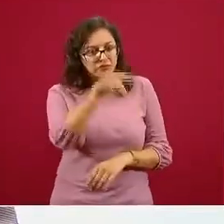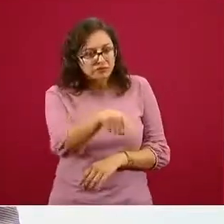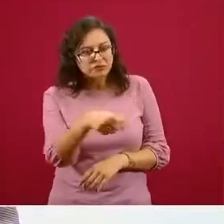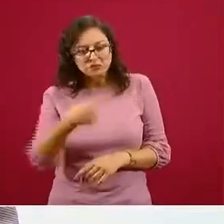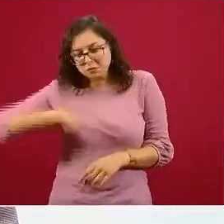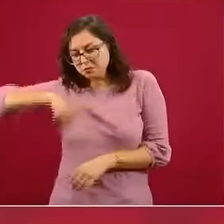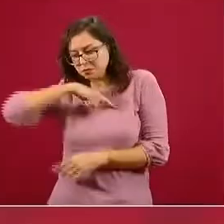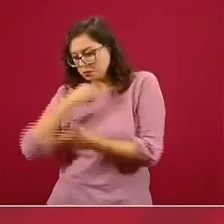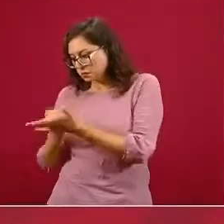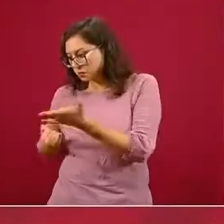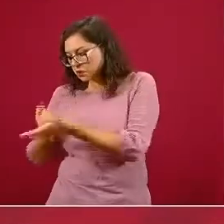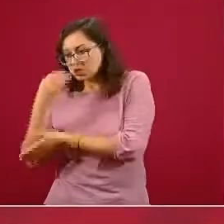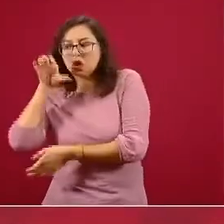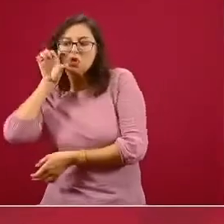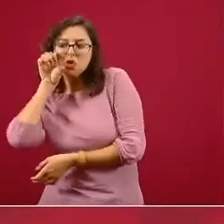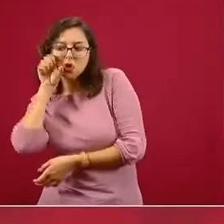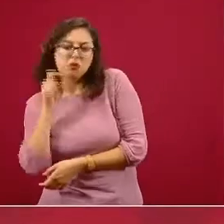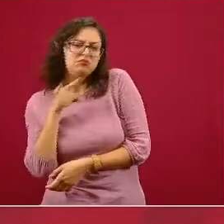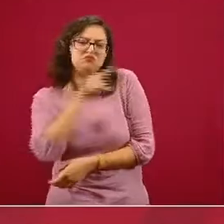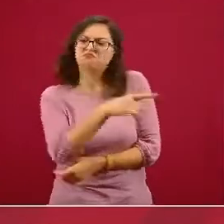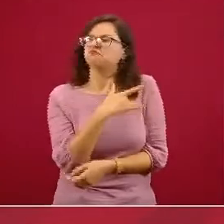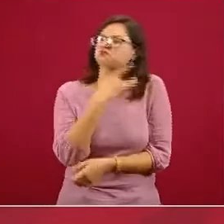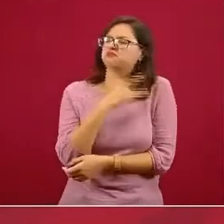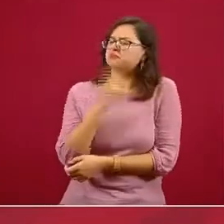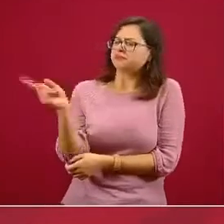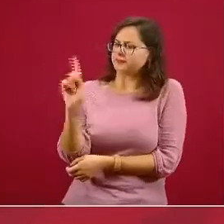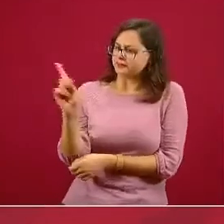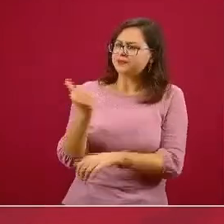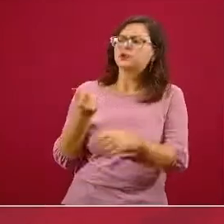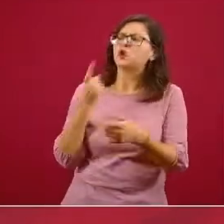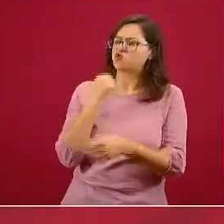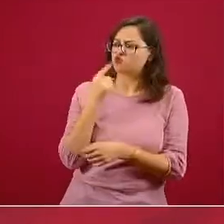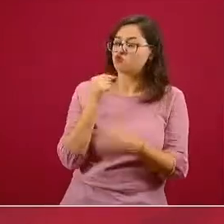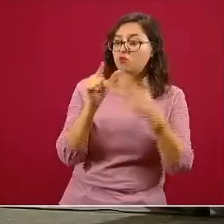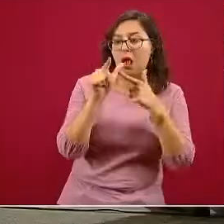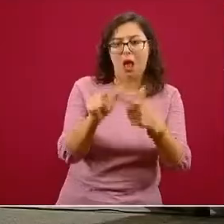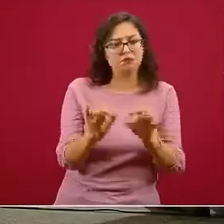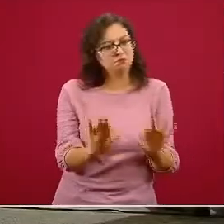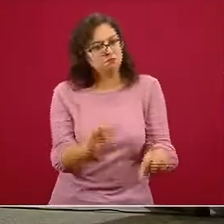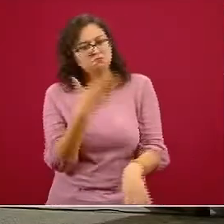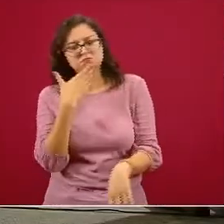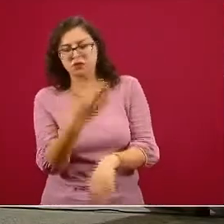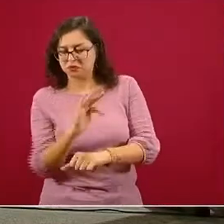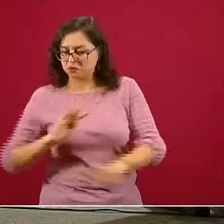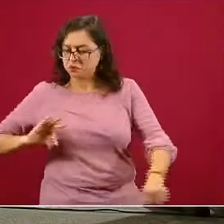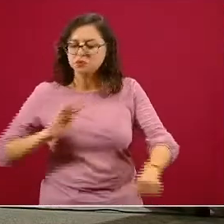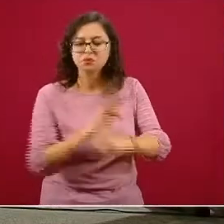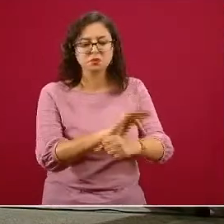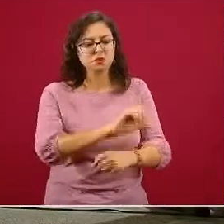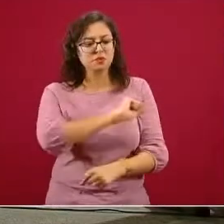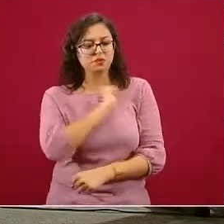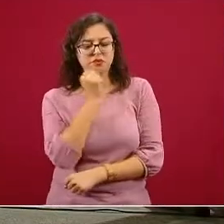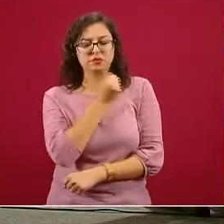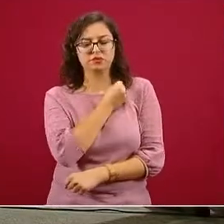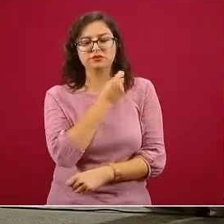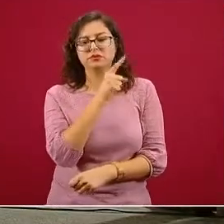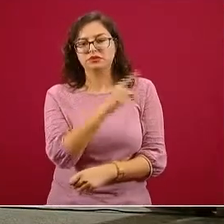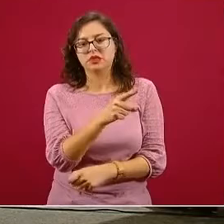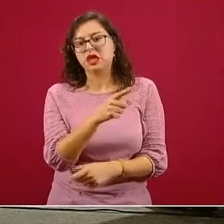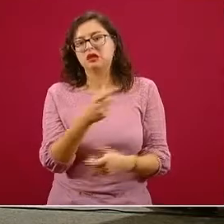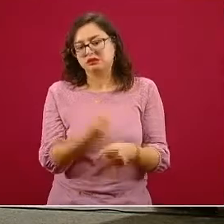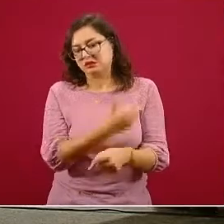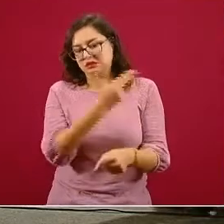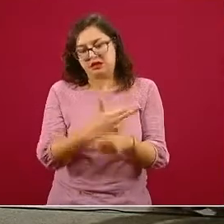muy sensata decisión del gobernador y también de la Secretaría de Salud del Estado,